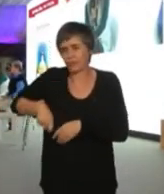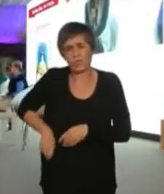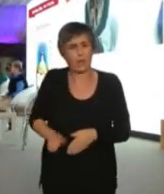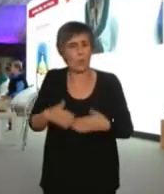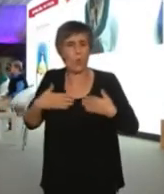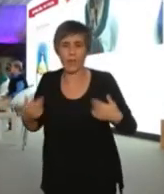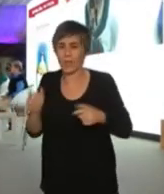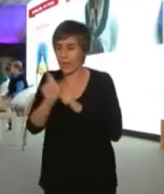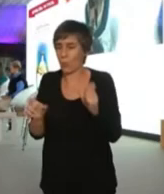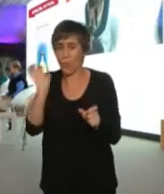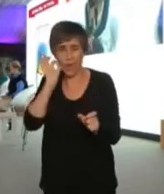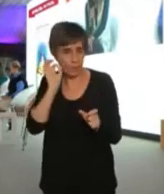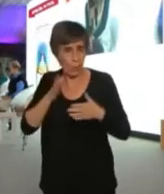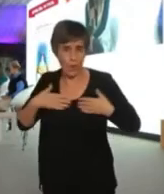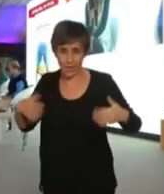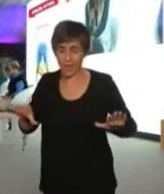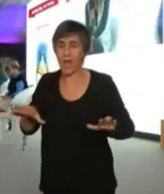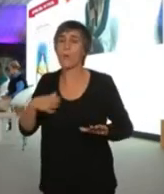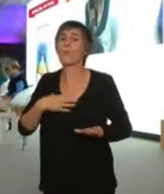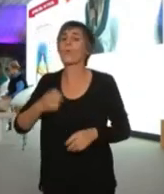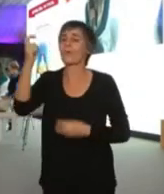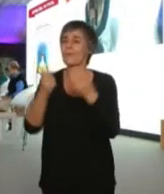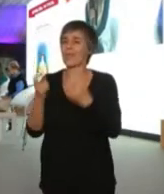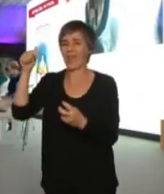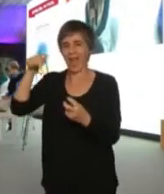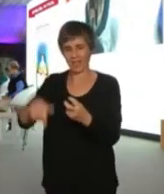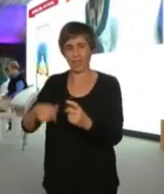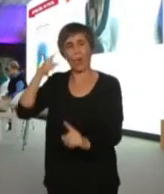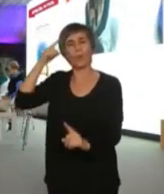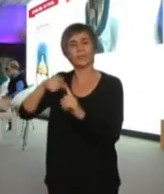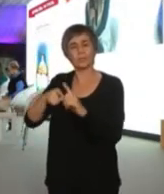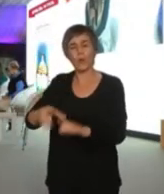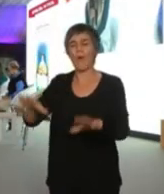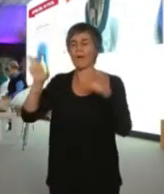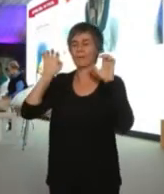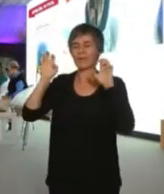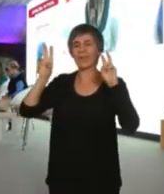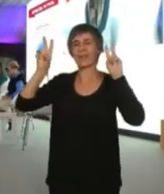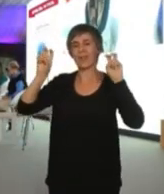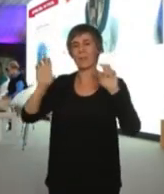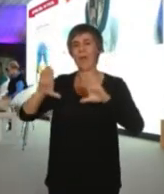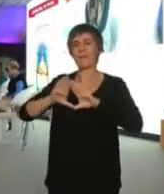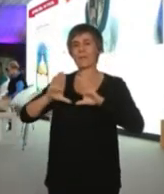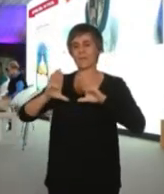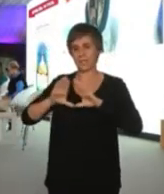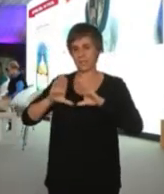pois impregnarse do feminismo e da igualdade para